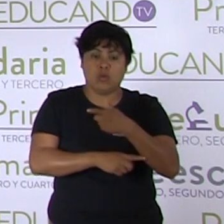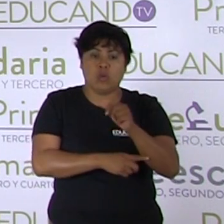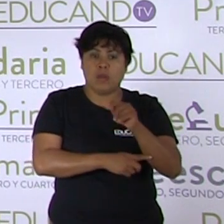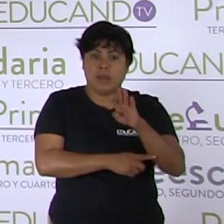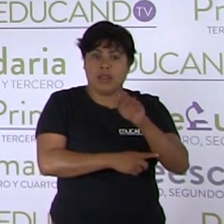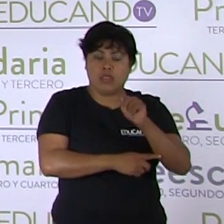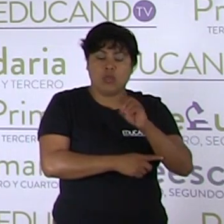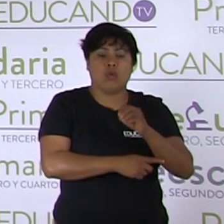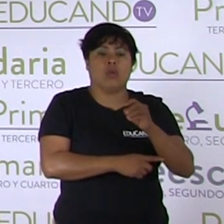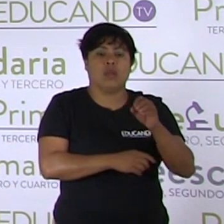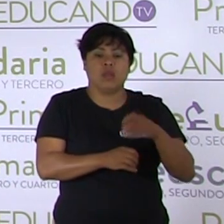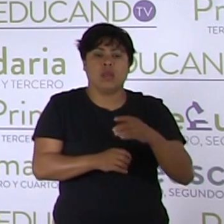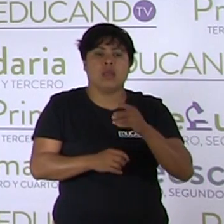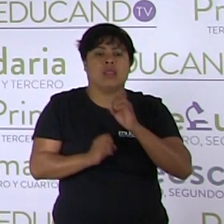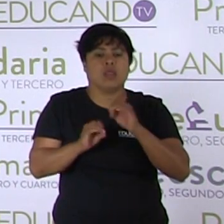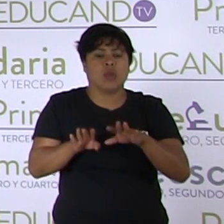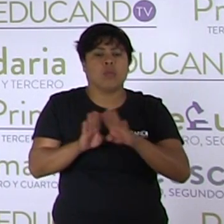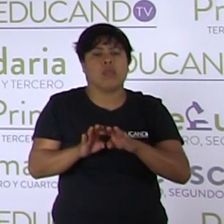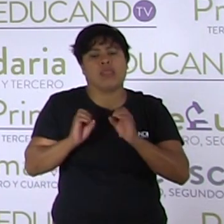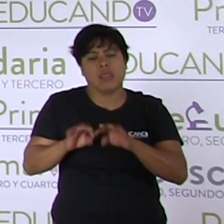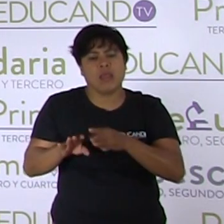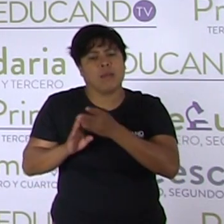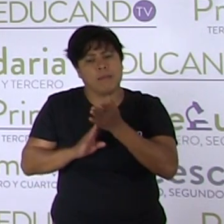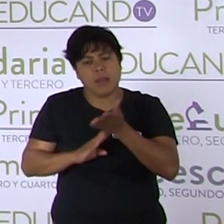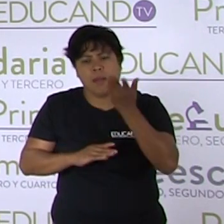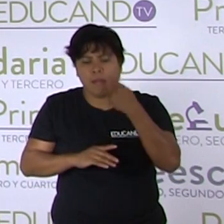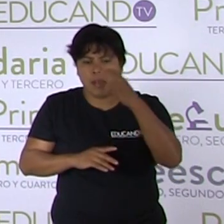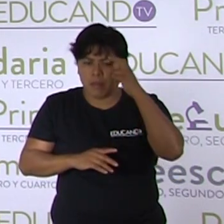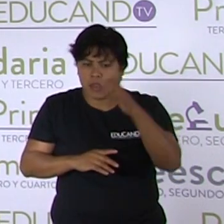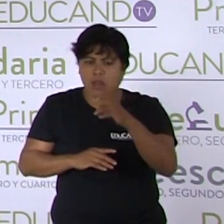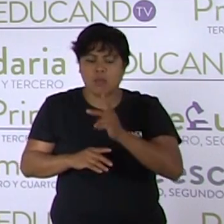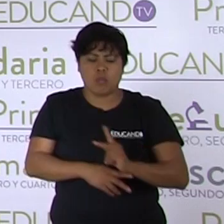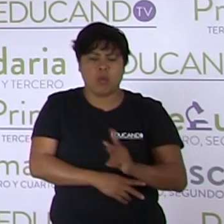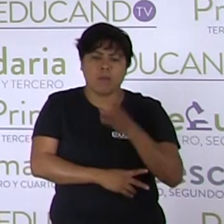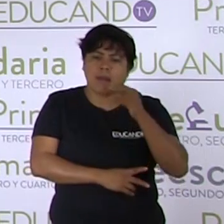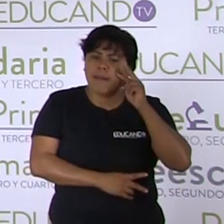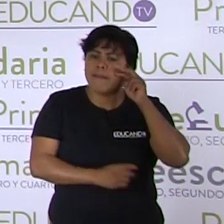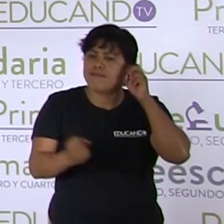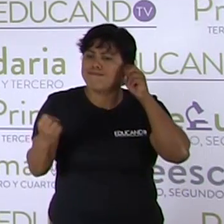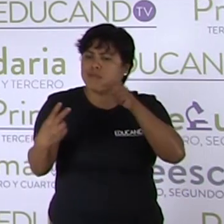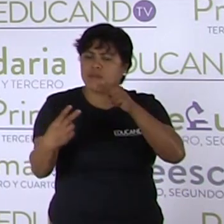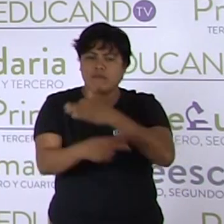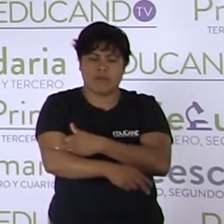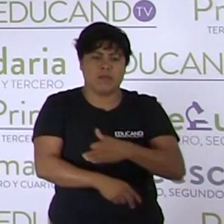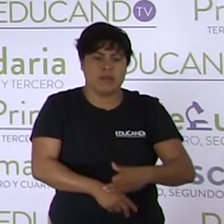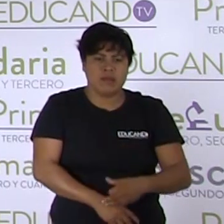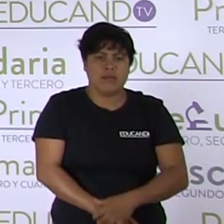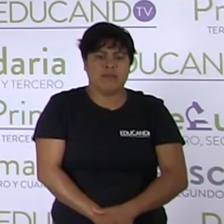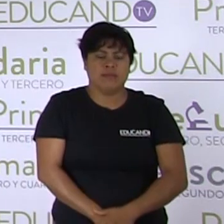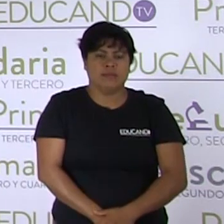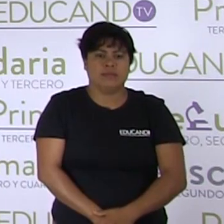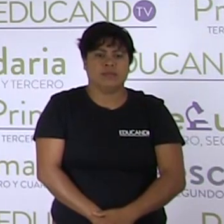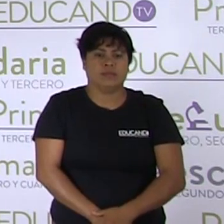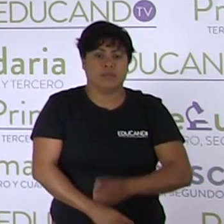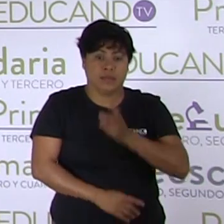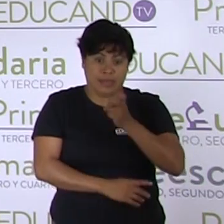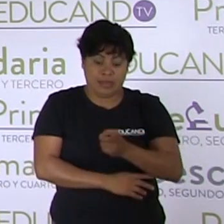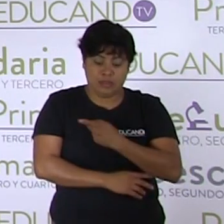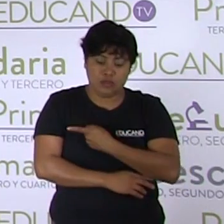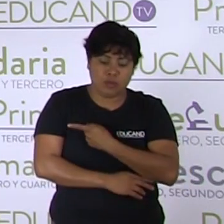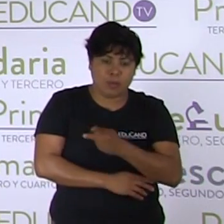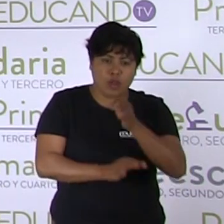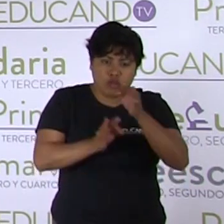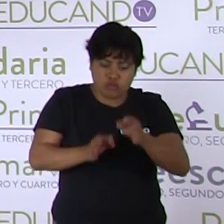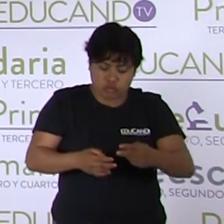Aniceto pidió que lo dejaran viajar a su pueblo para ver a su familia. Allí, en su pobreza de